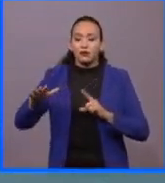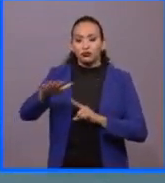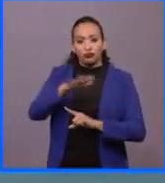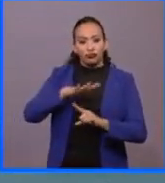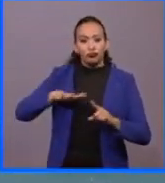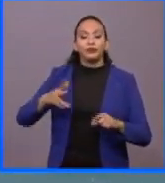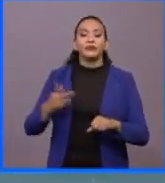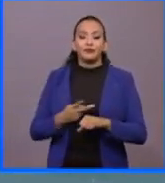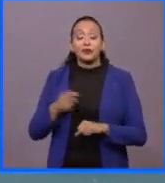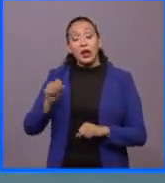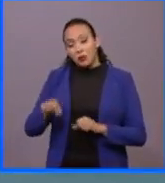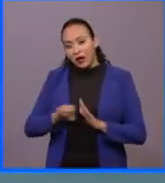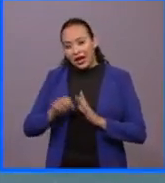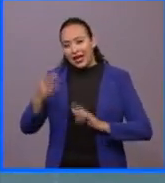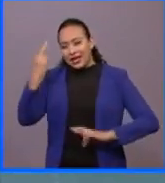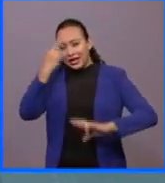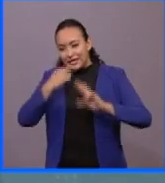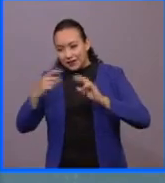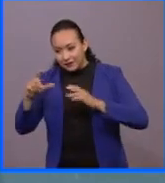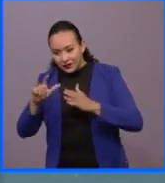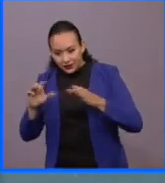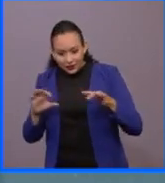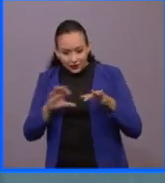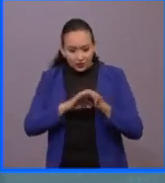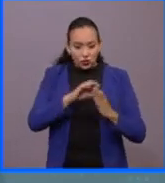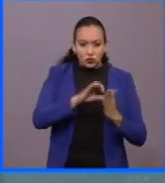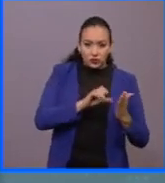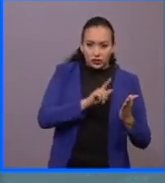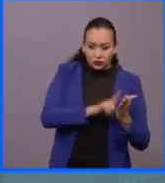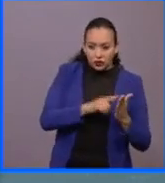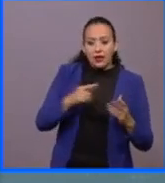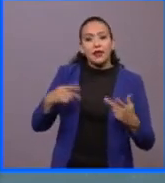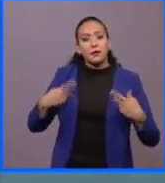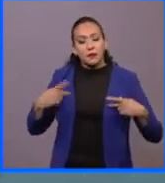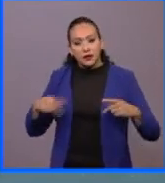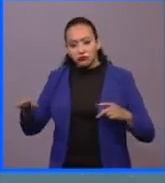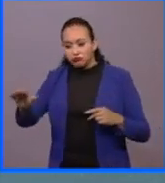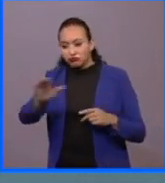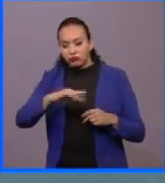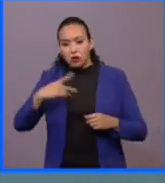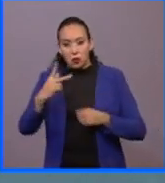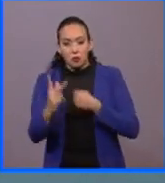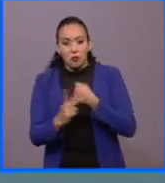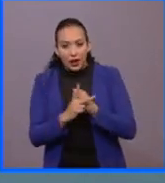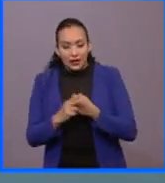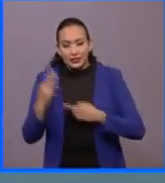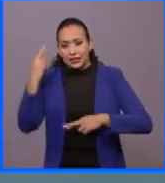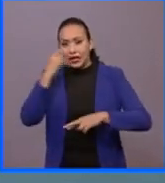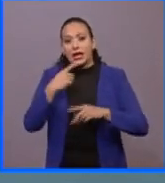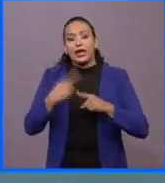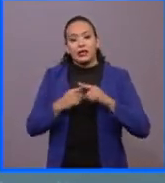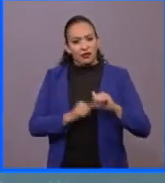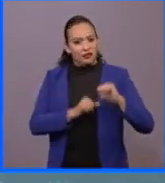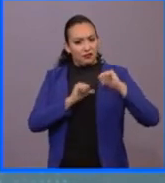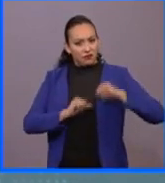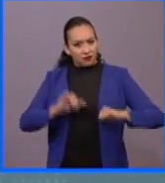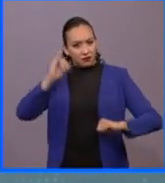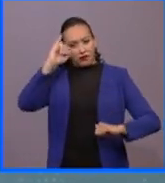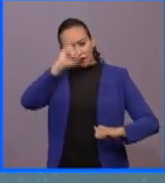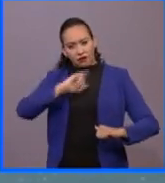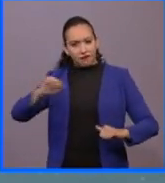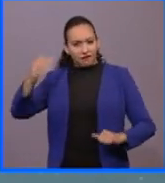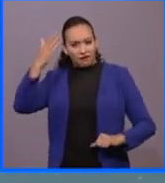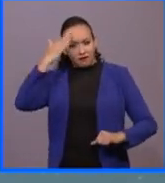contemporáneos. Analiza el constitucionalismo y el nacionalismo, la transición constitucional, la monarquía y el desarrollo